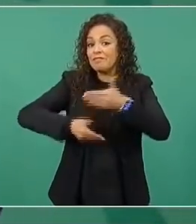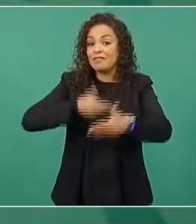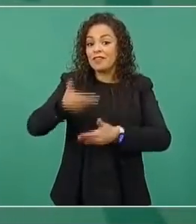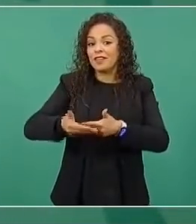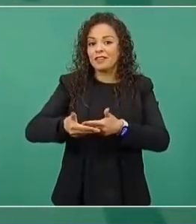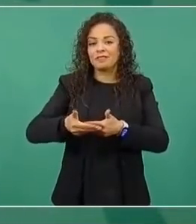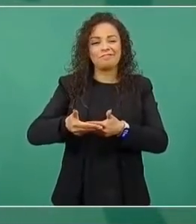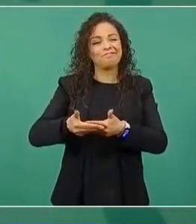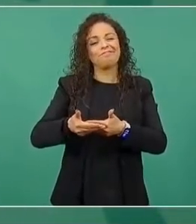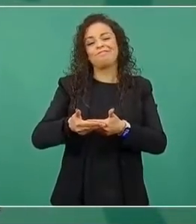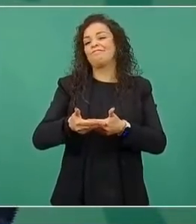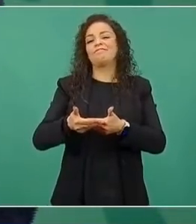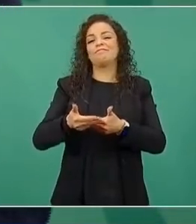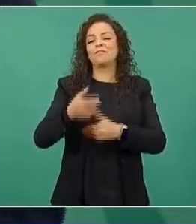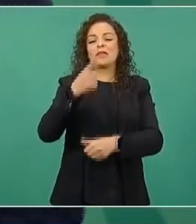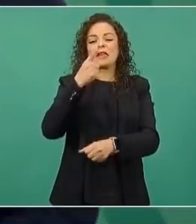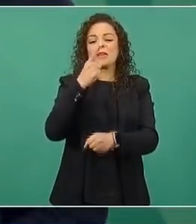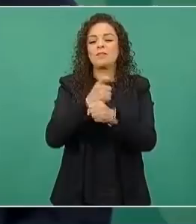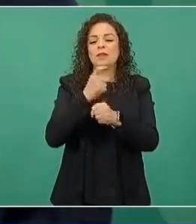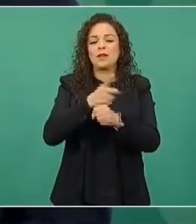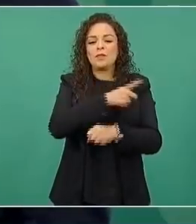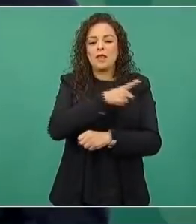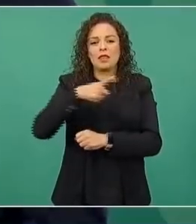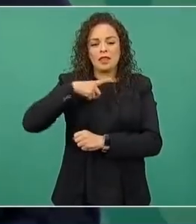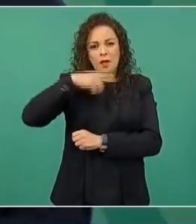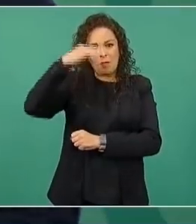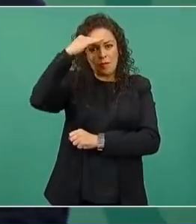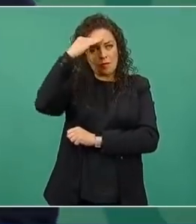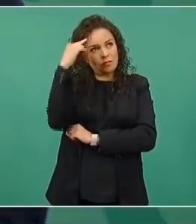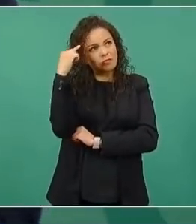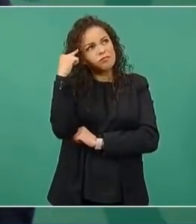tenemos que preguntarnos, ¿hubo civilización